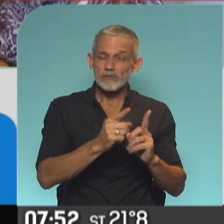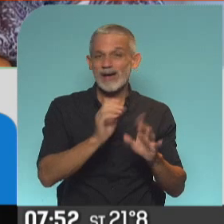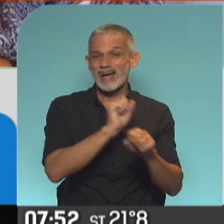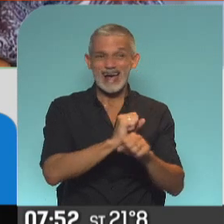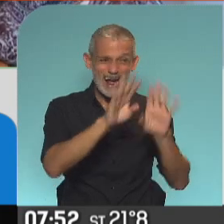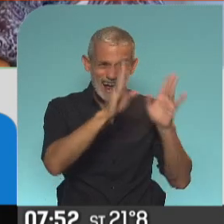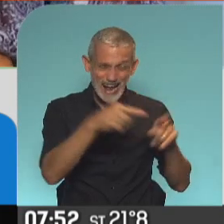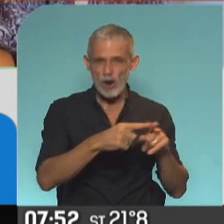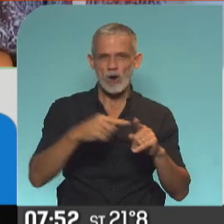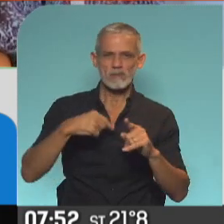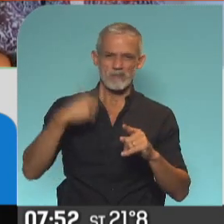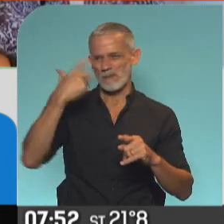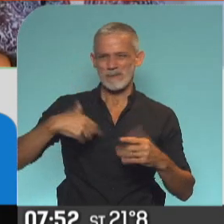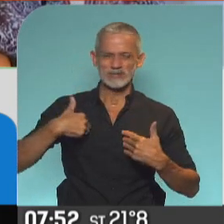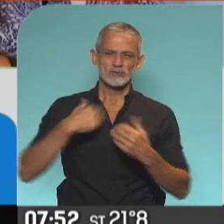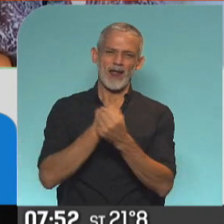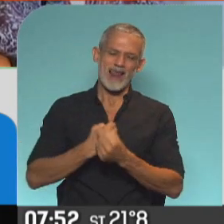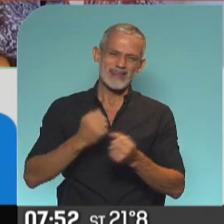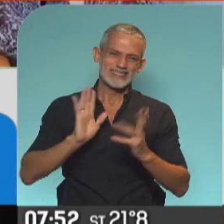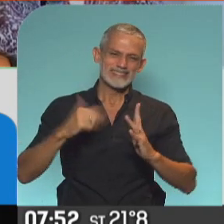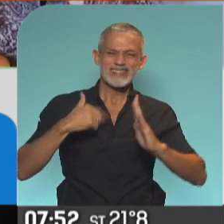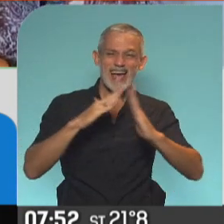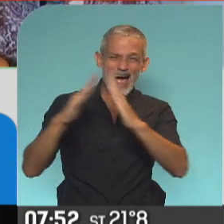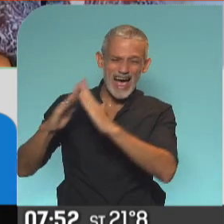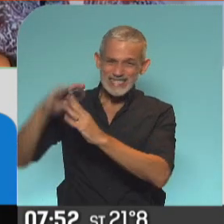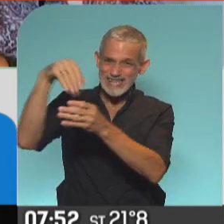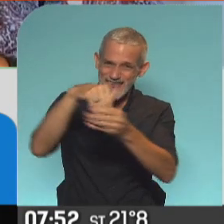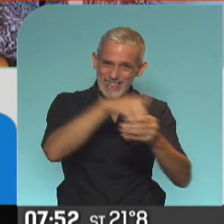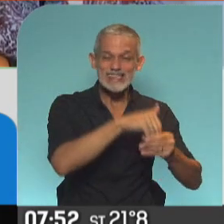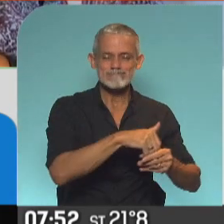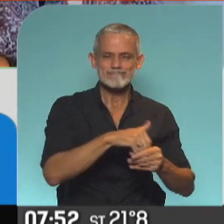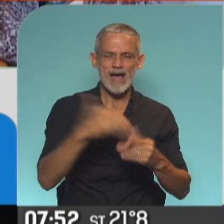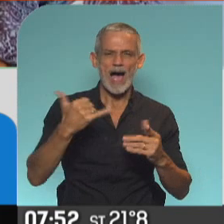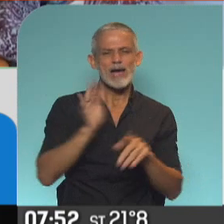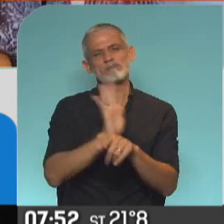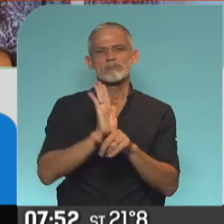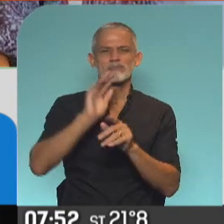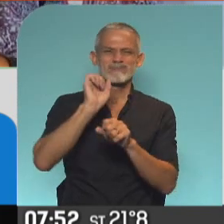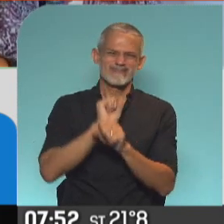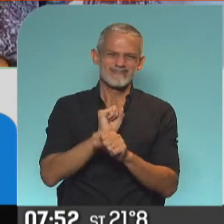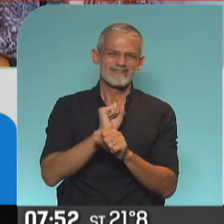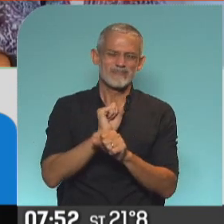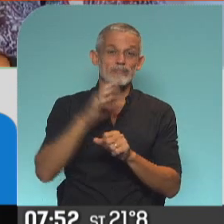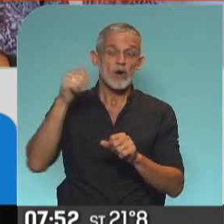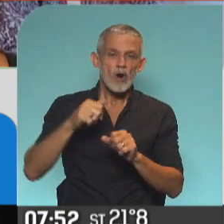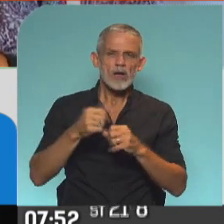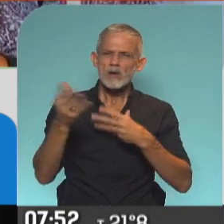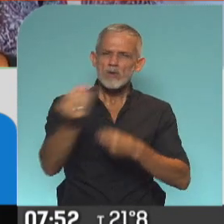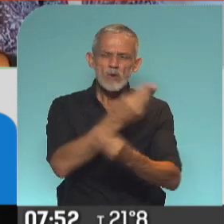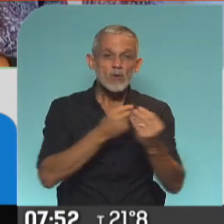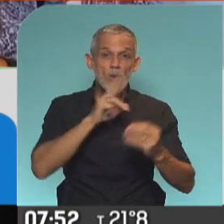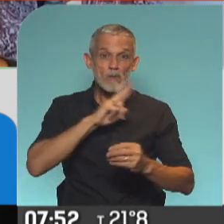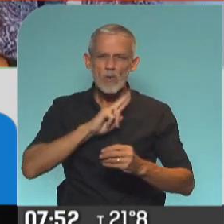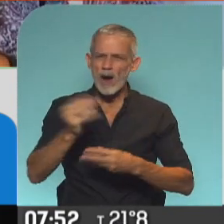personales, y en este día hacemos particularmente toda una gestión sorora para que no